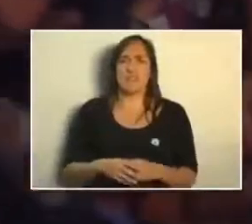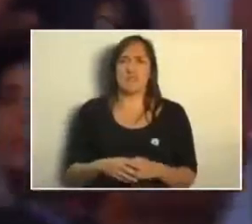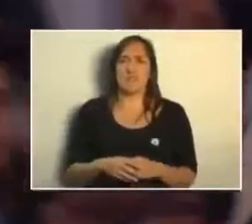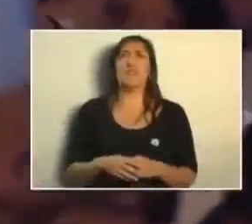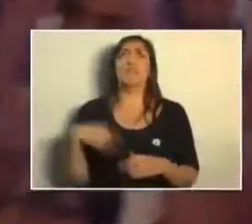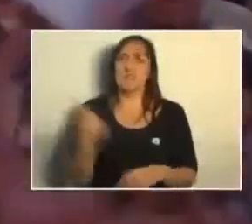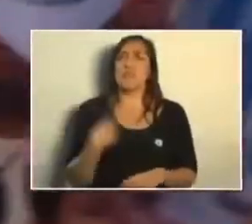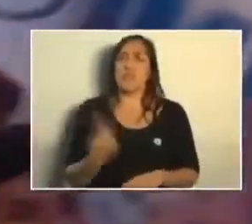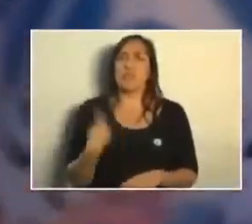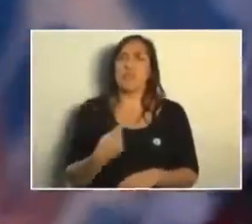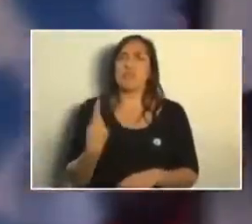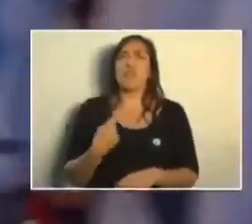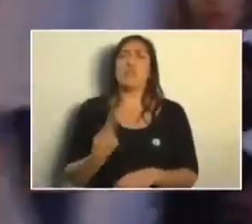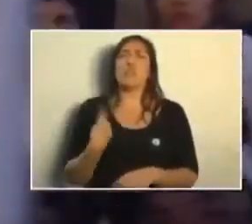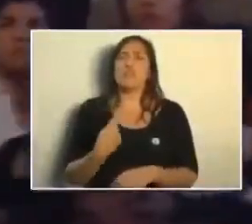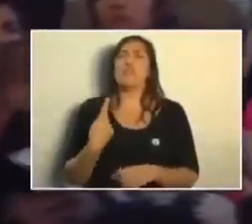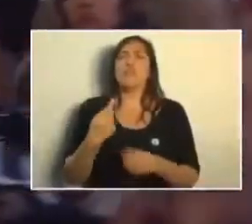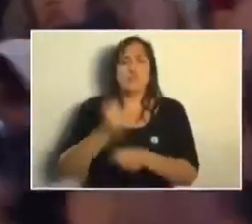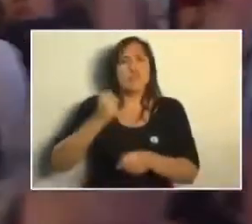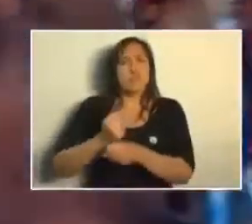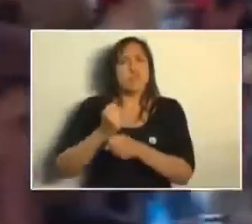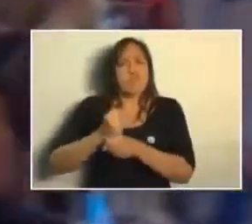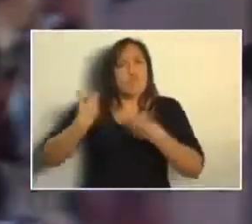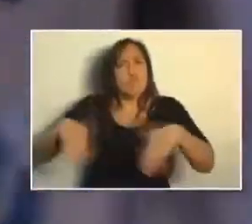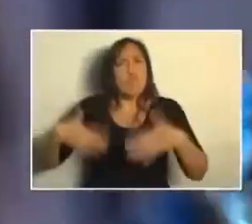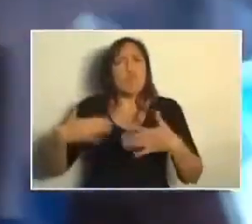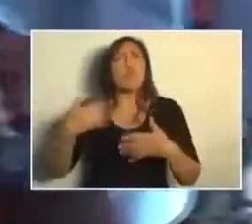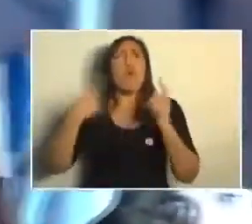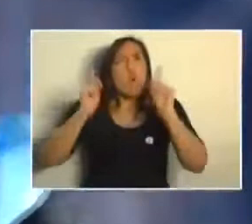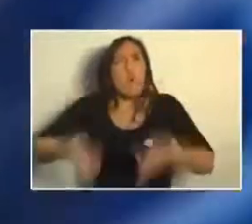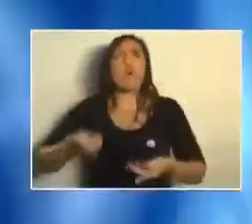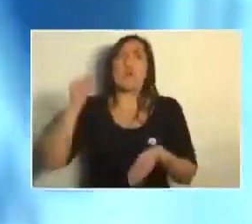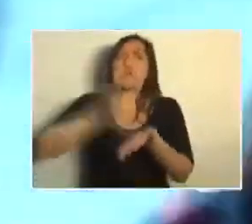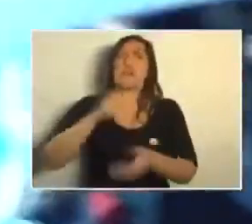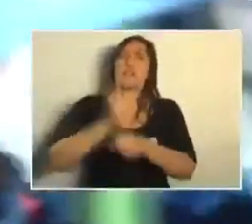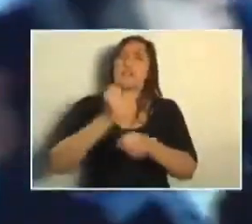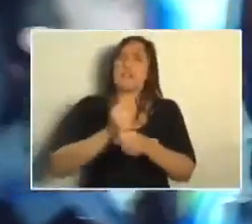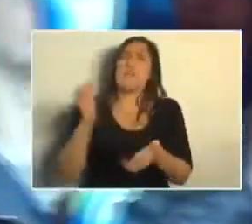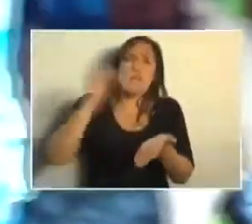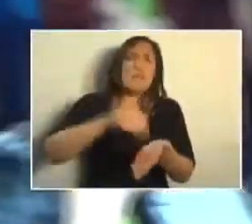Porque hemos hecho mucho, pero necesitamos todavía hacer mucho más.